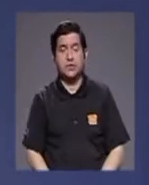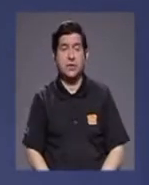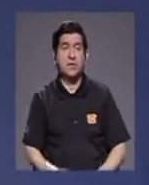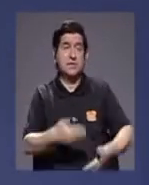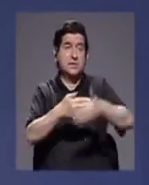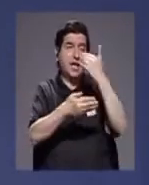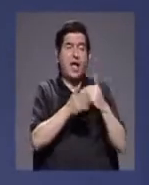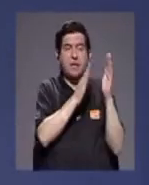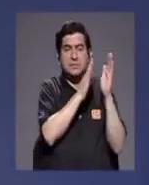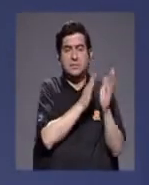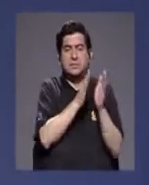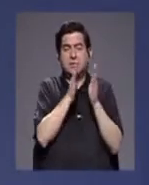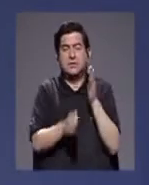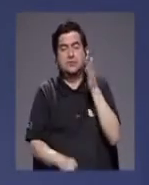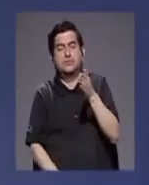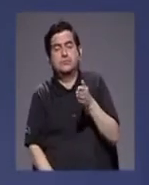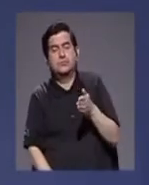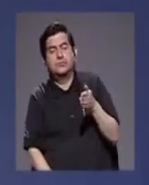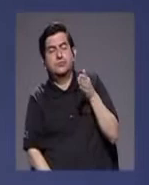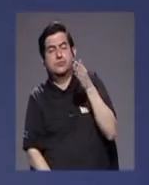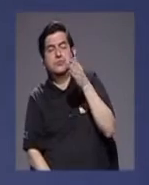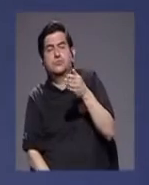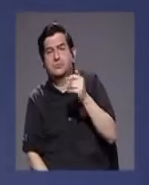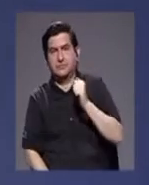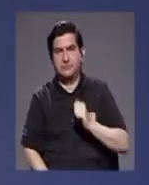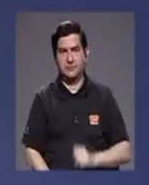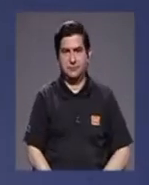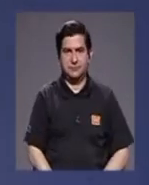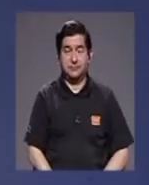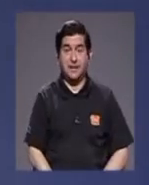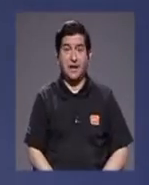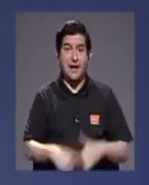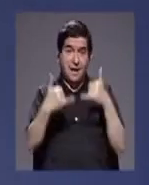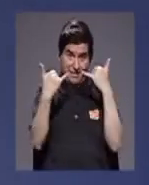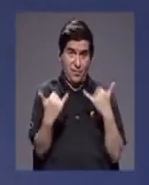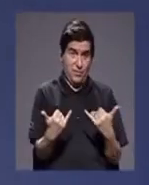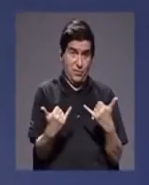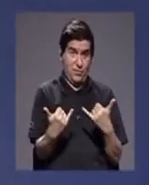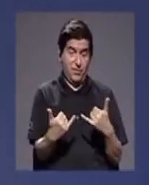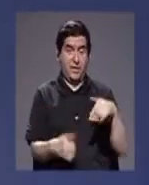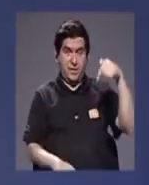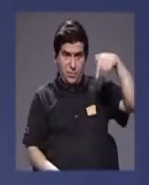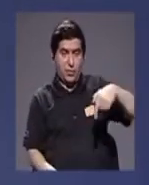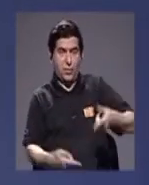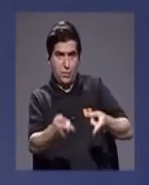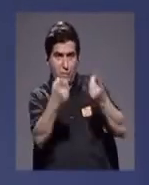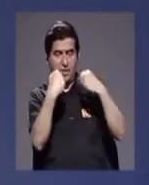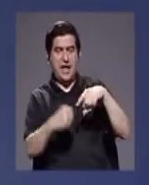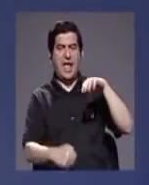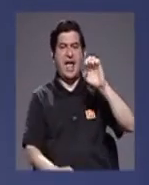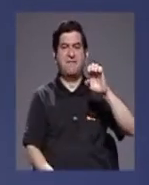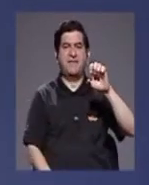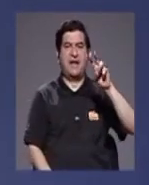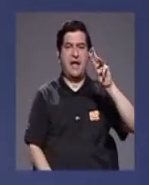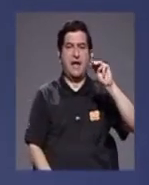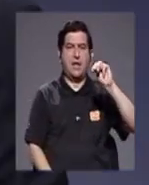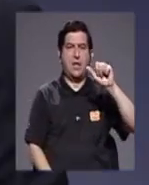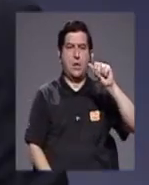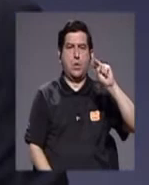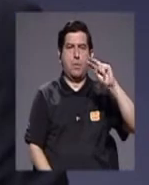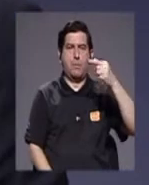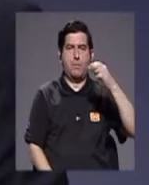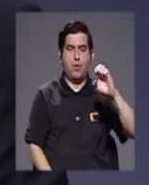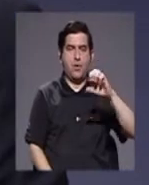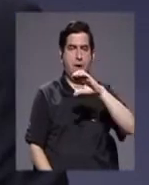venían preparando a pasito lento. Hoy contamos con don Efraín Monge y